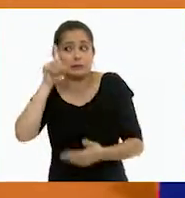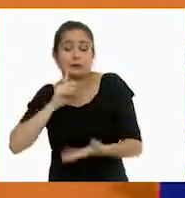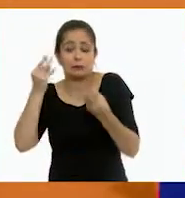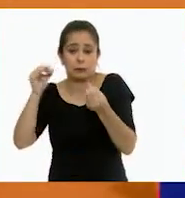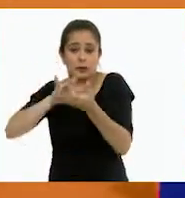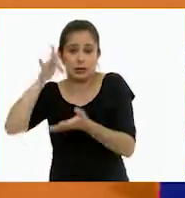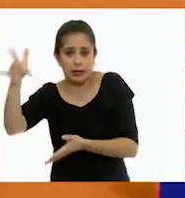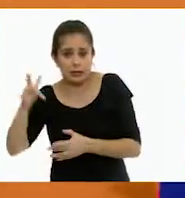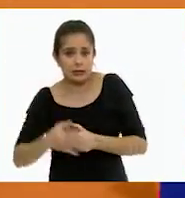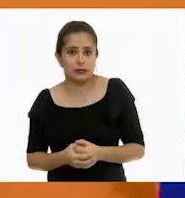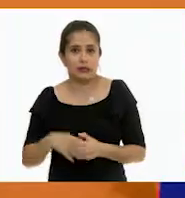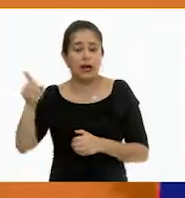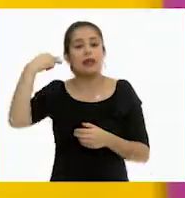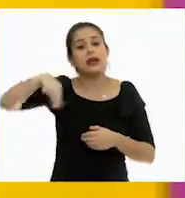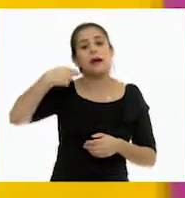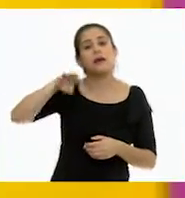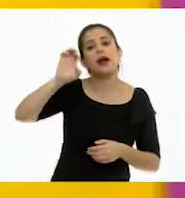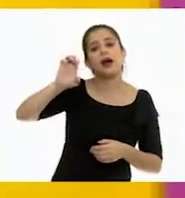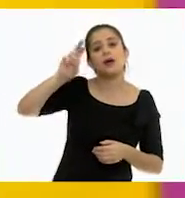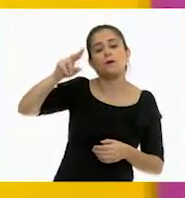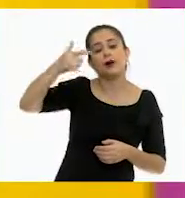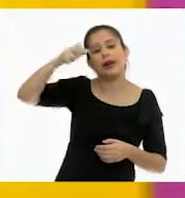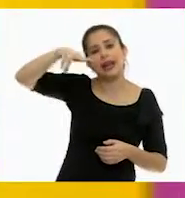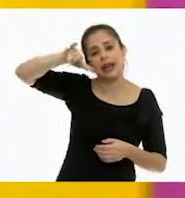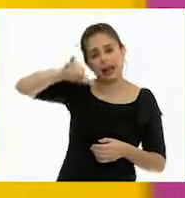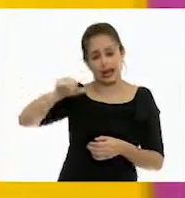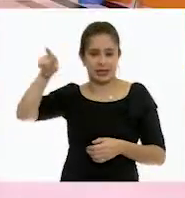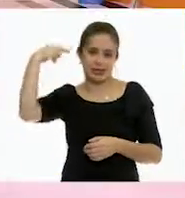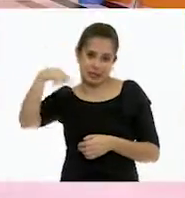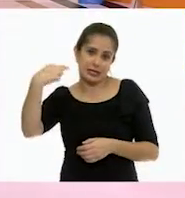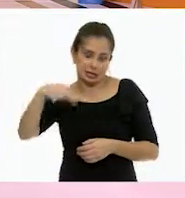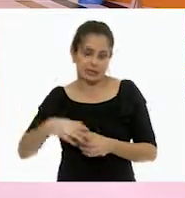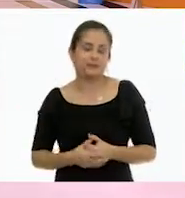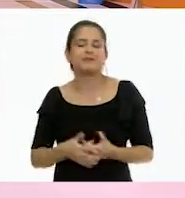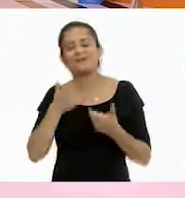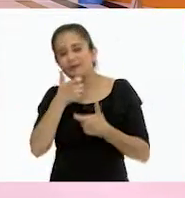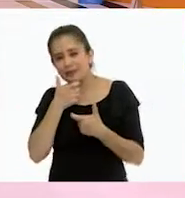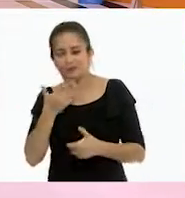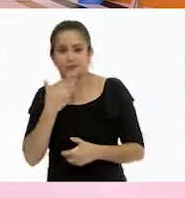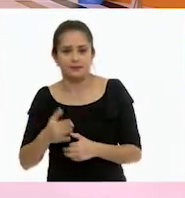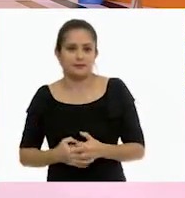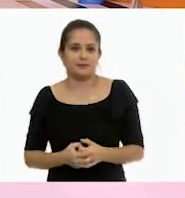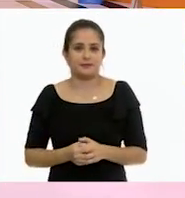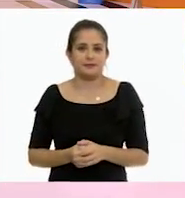gracias. Genia porque se llama Eugenia, ¿eh? Por eso se llama genia. Muy bien. Oye,